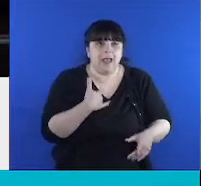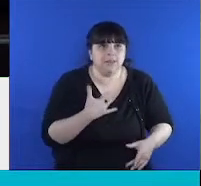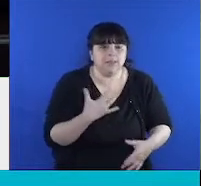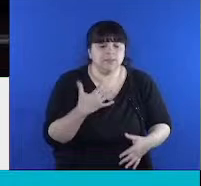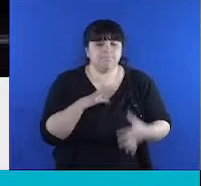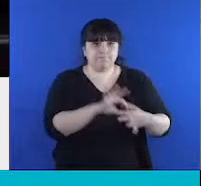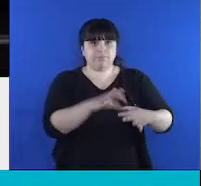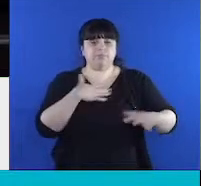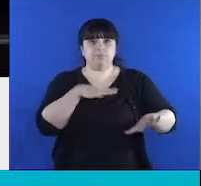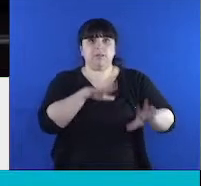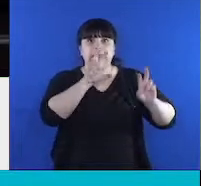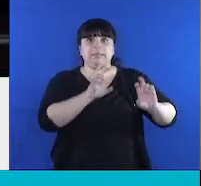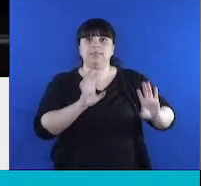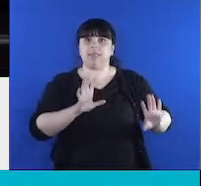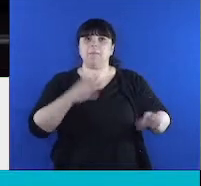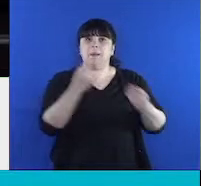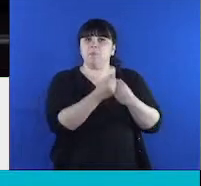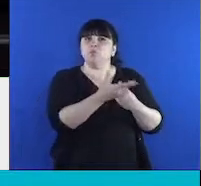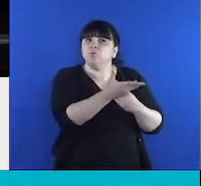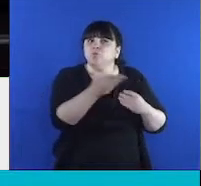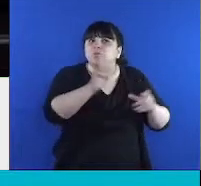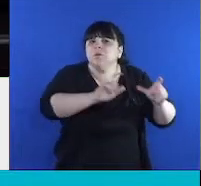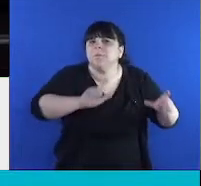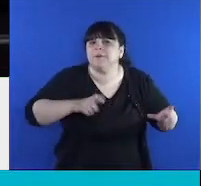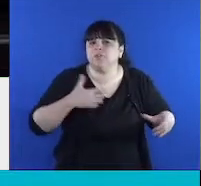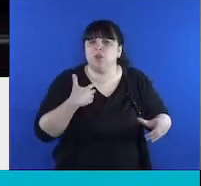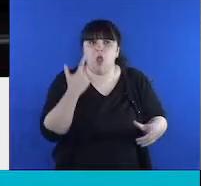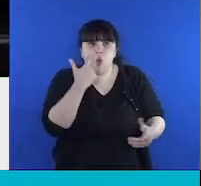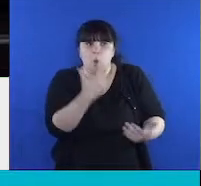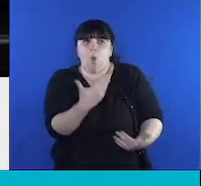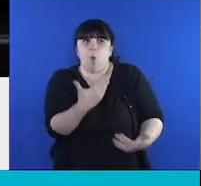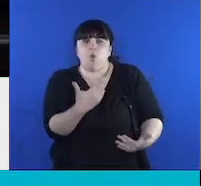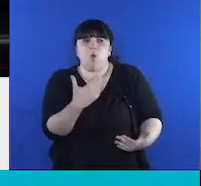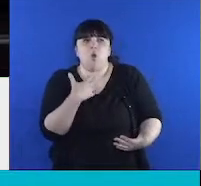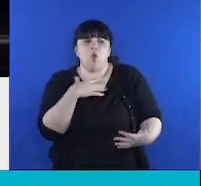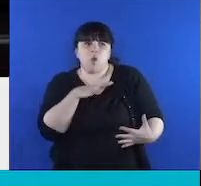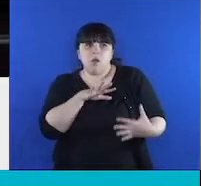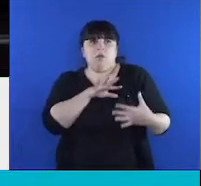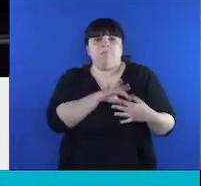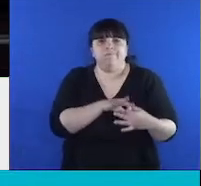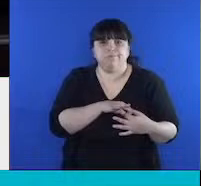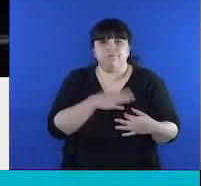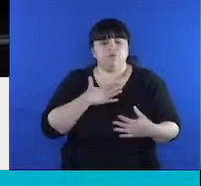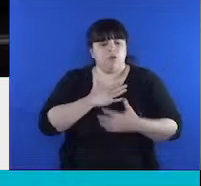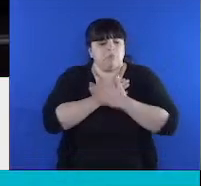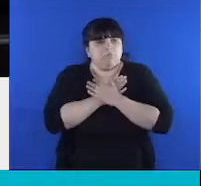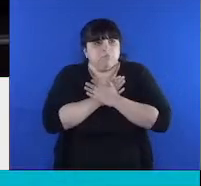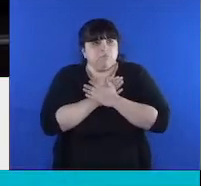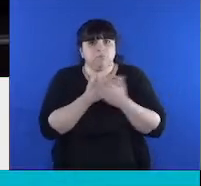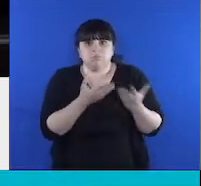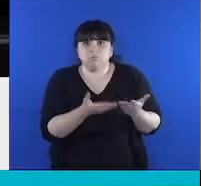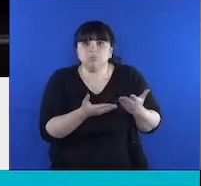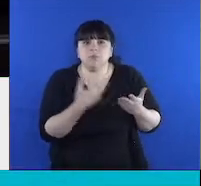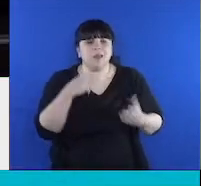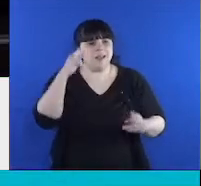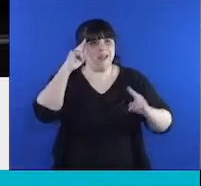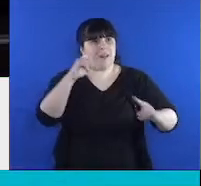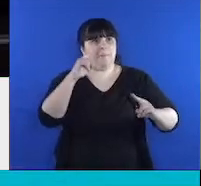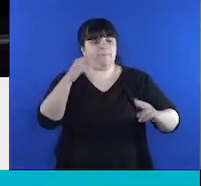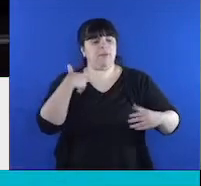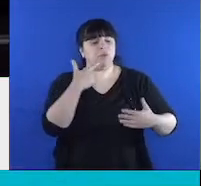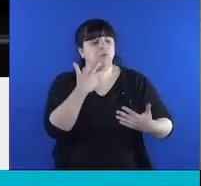personas cercanas que tengo, a las que quiero, respeto y admiro, justamente por el coraje de